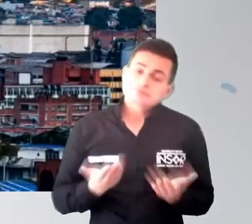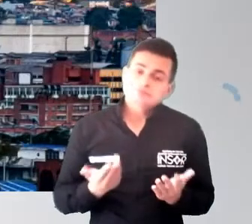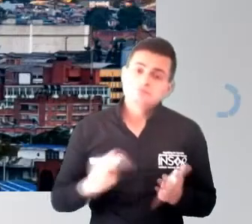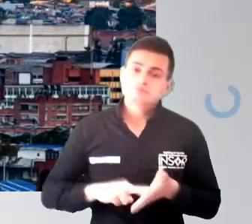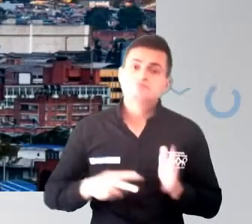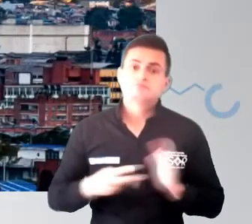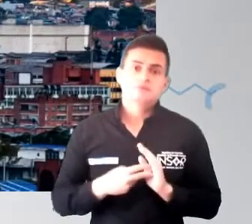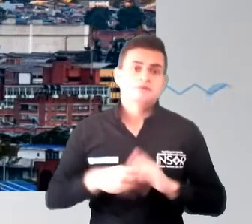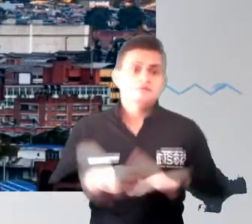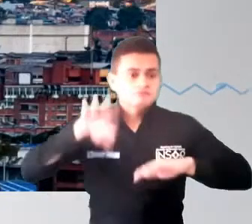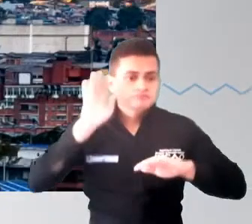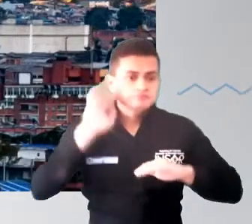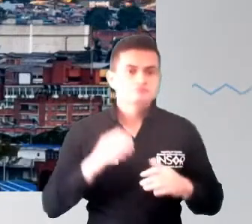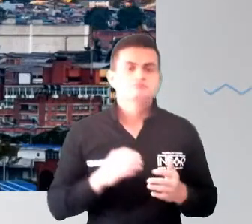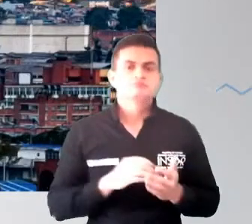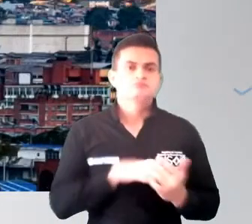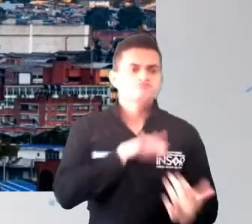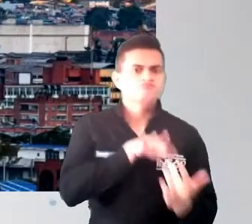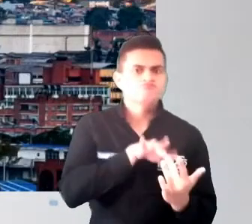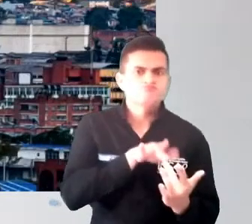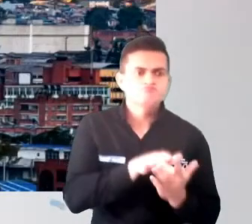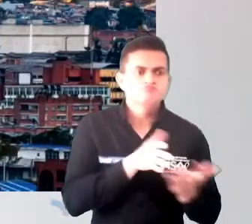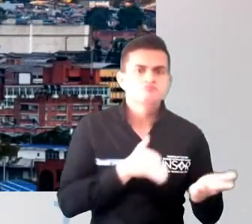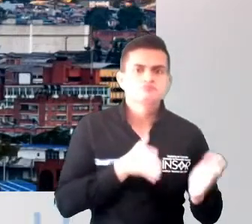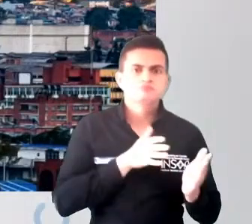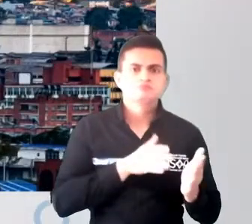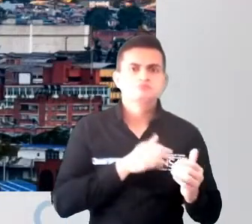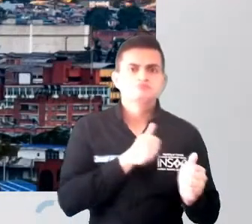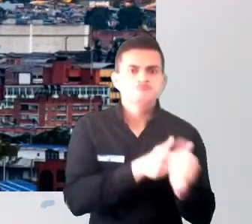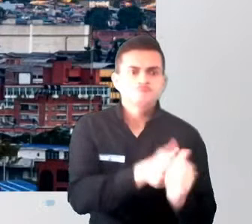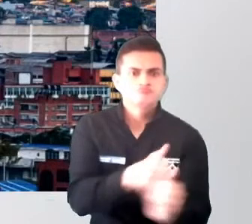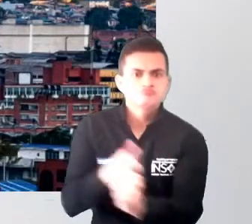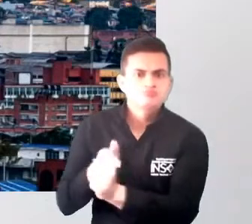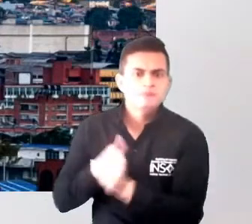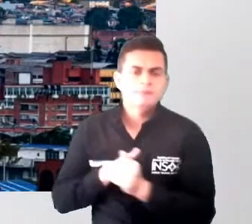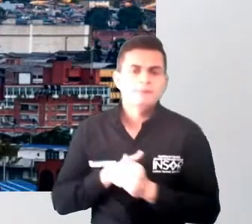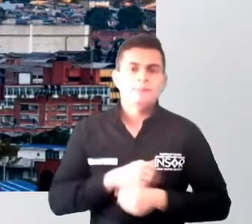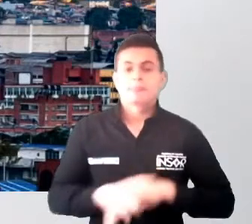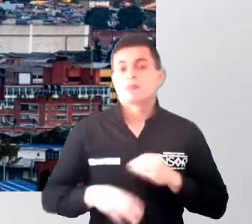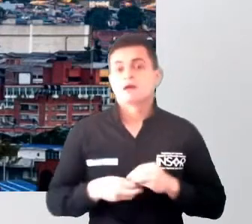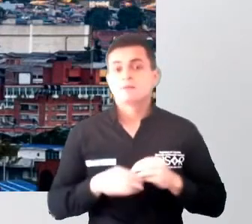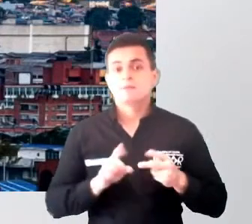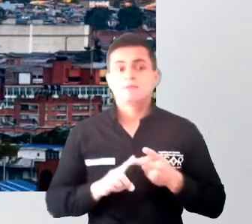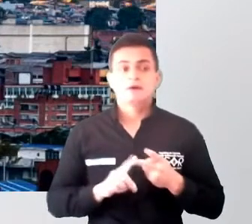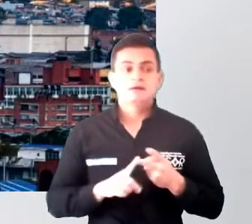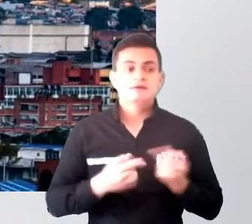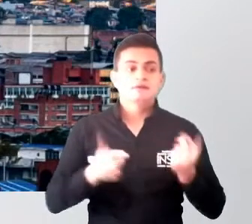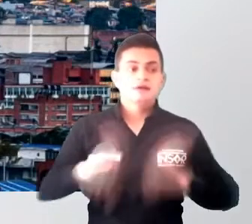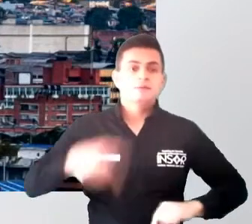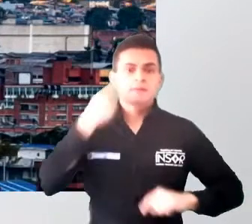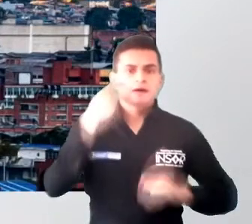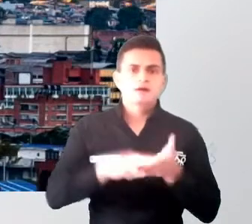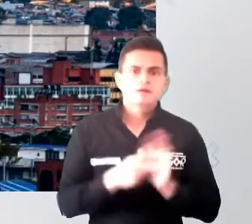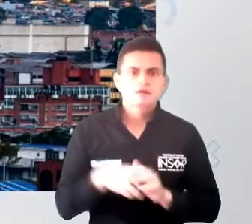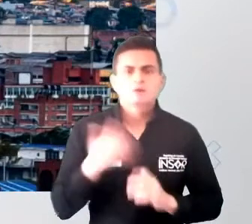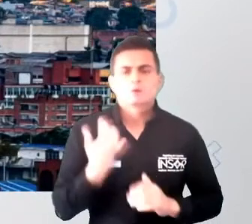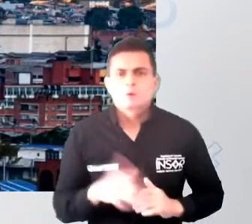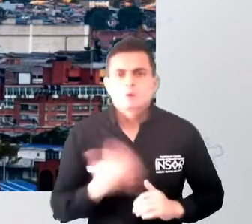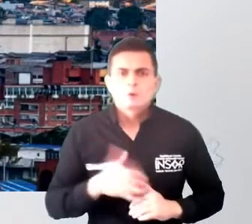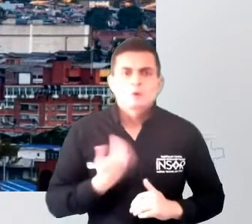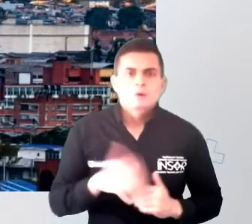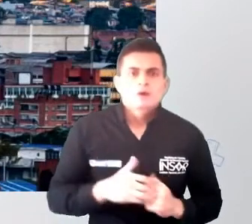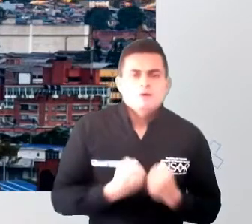acceso y por otro lado la oportunidad de mantener, llamemos, clausura. Entonces comienzan a